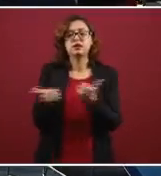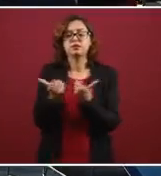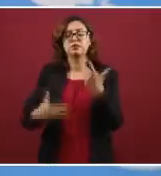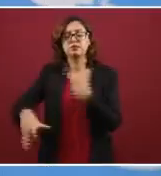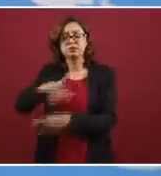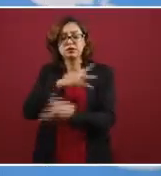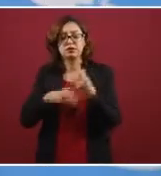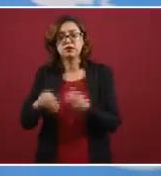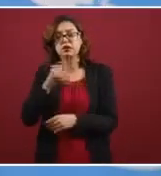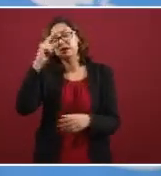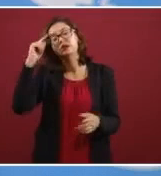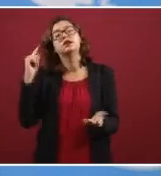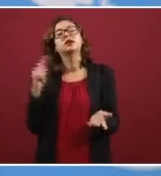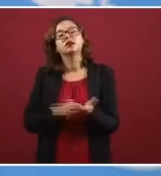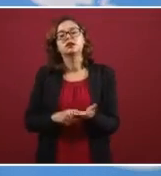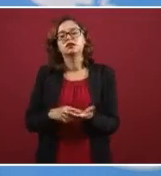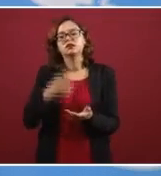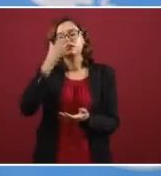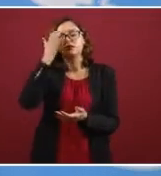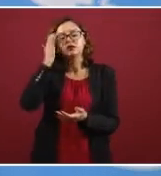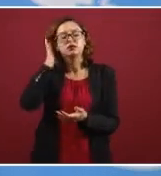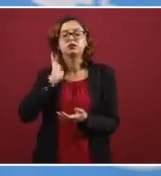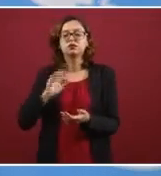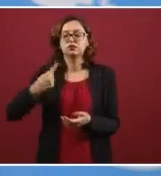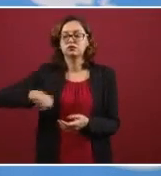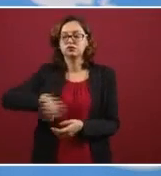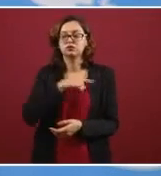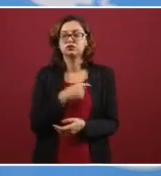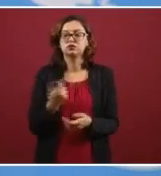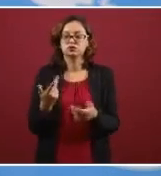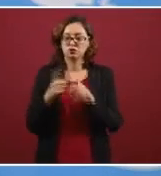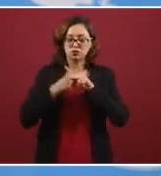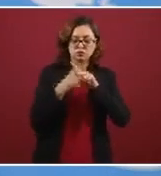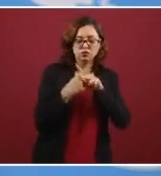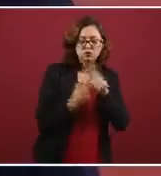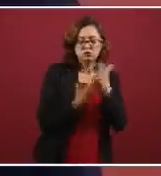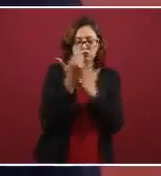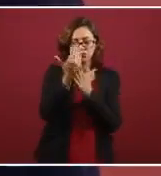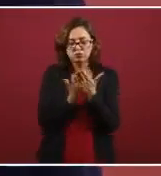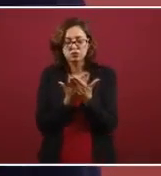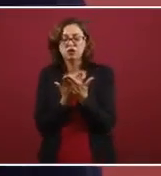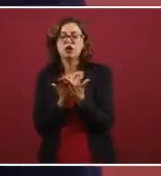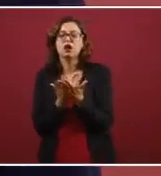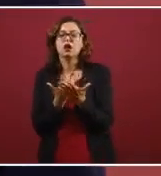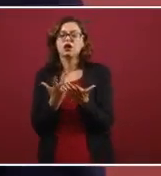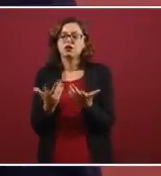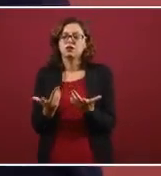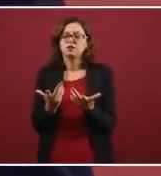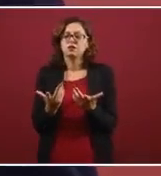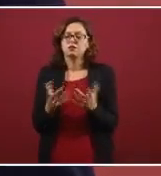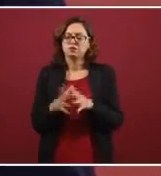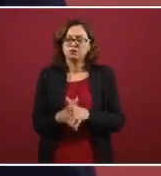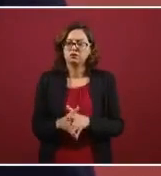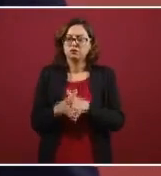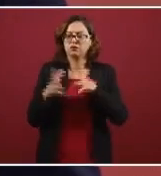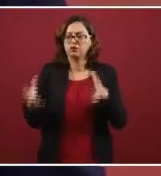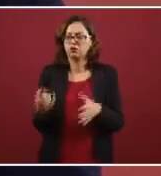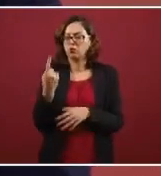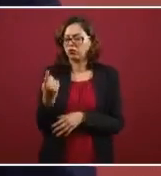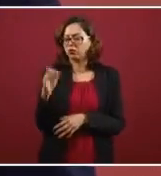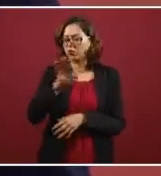que obviamente nosotros sacamos nuestras proyecciones recientemente y vimos que el país va a crecer un